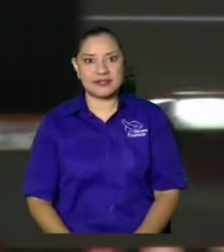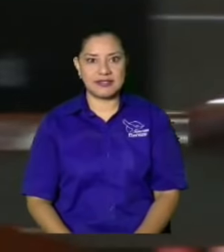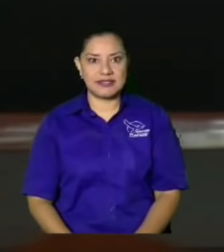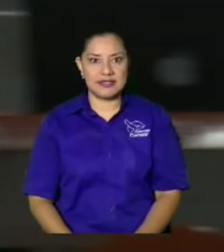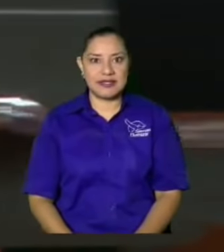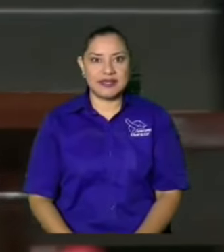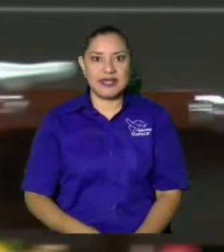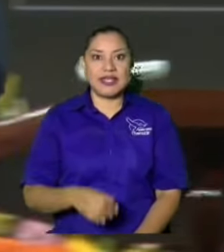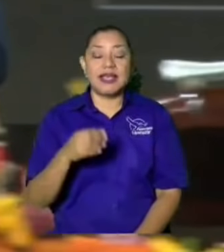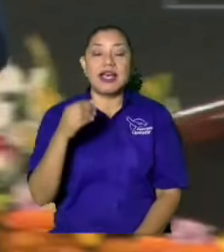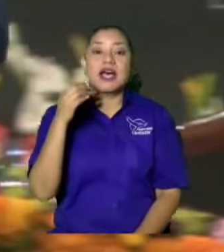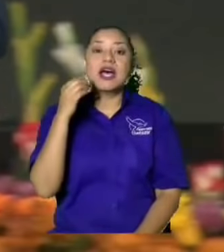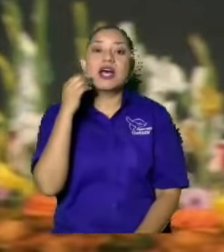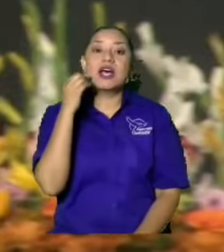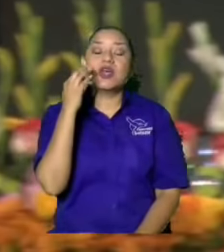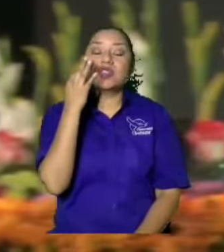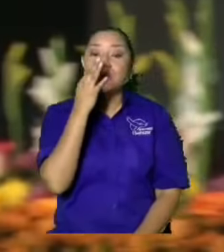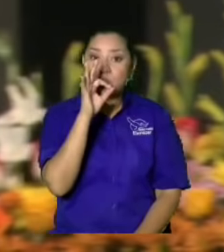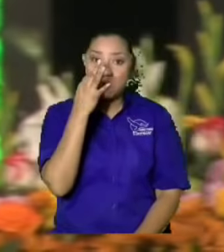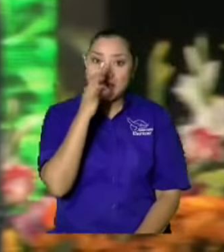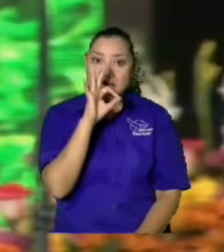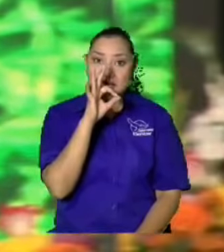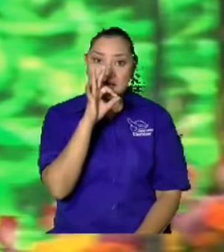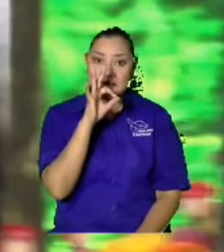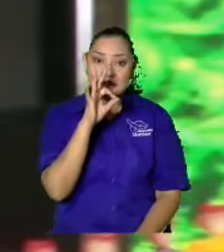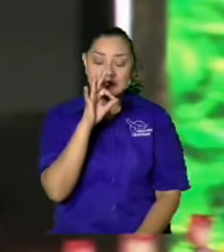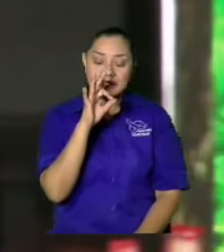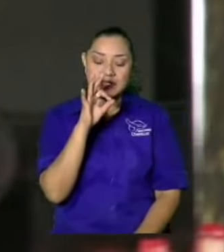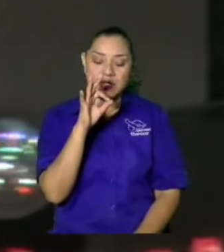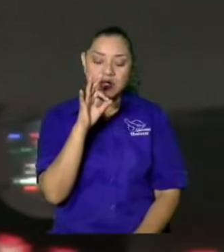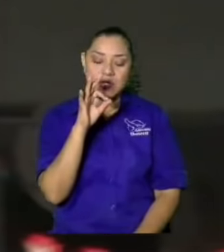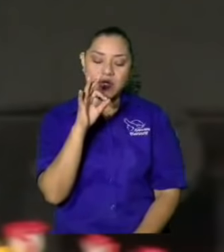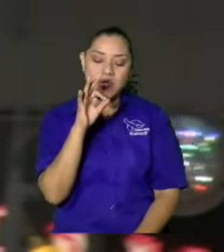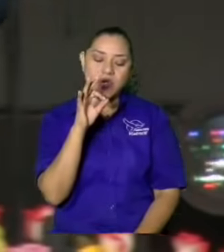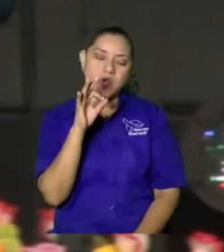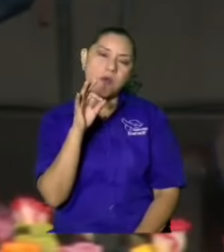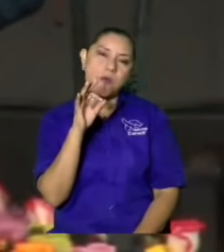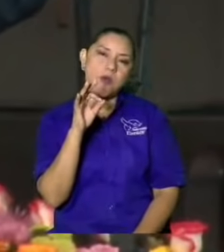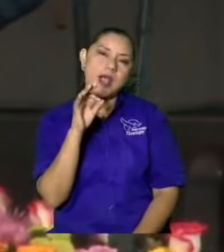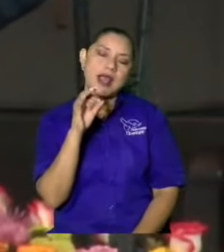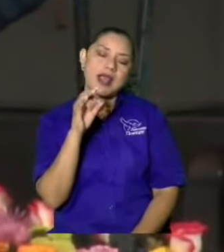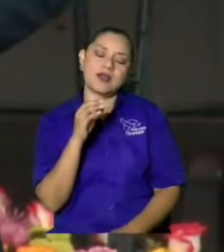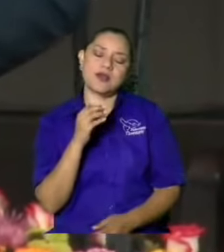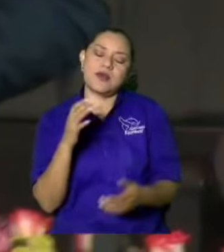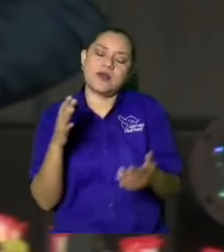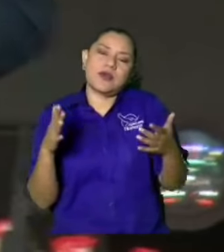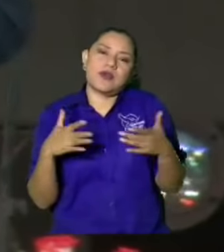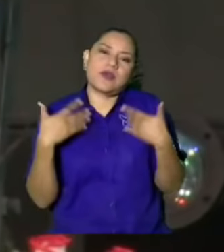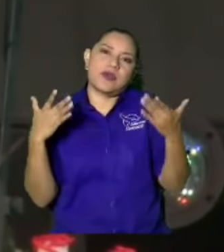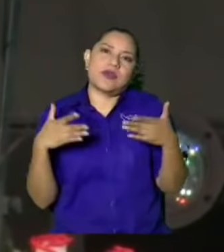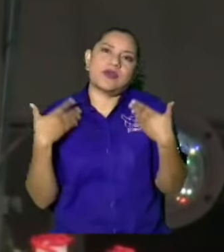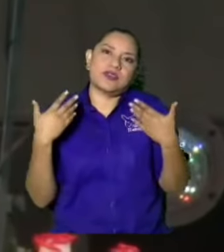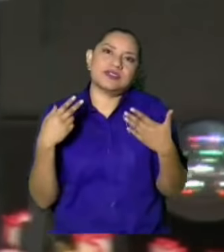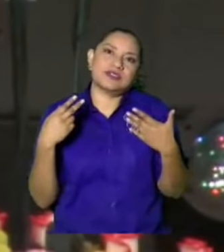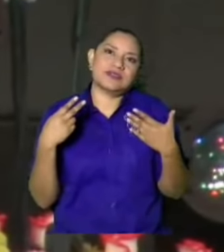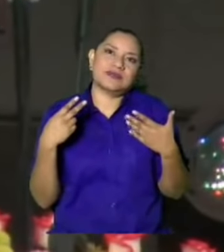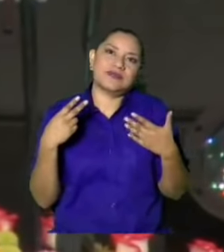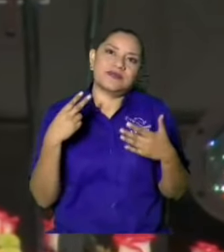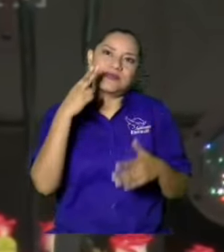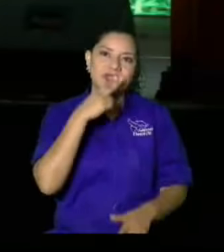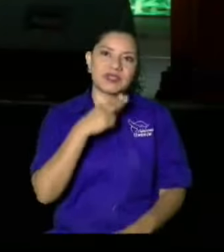Tu mujer será como una fructífera vid o parra en el interior de tu casa. Y tus hijos como